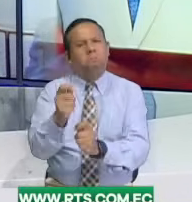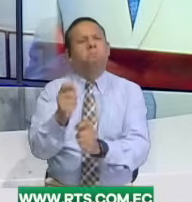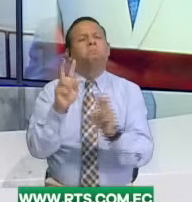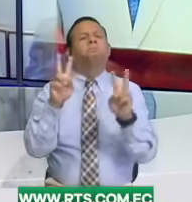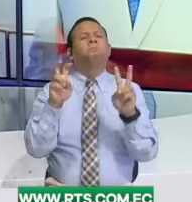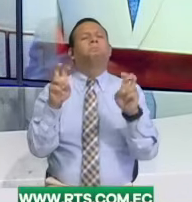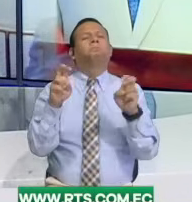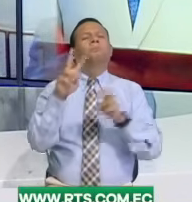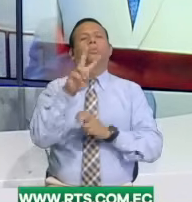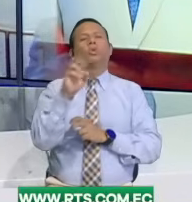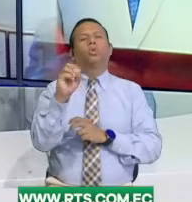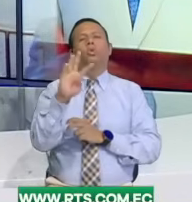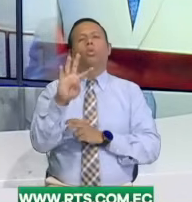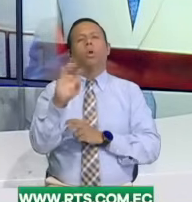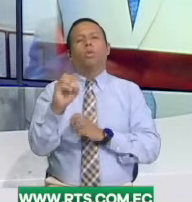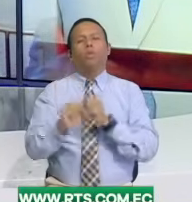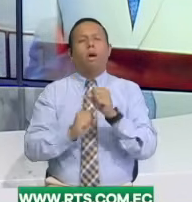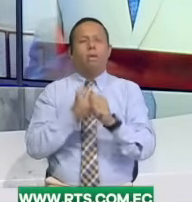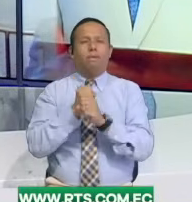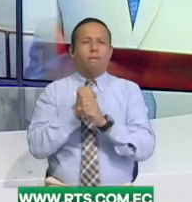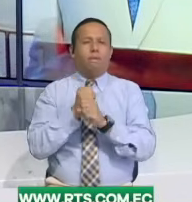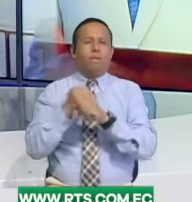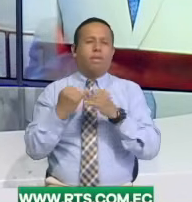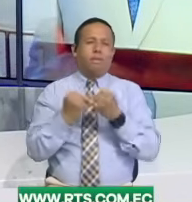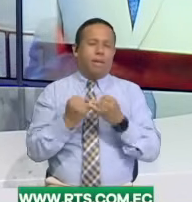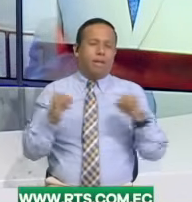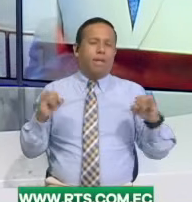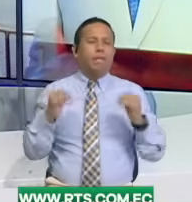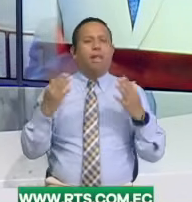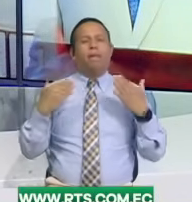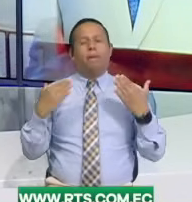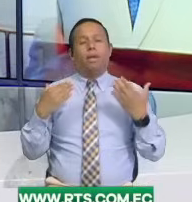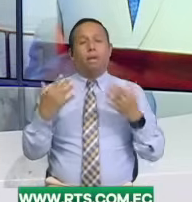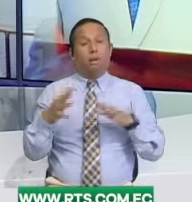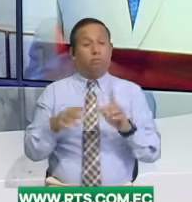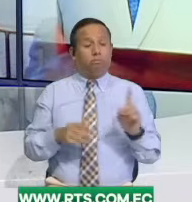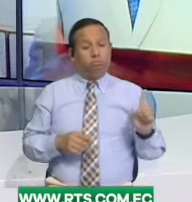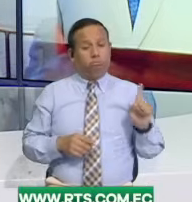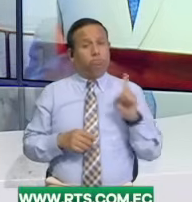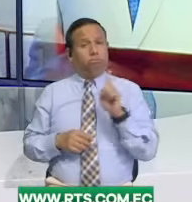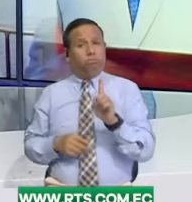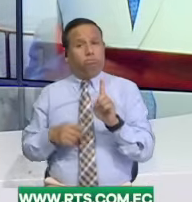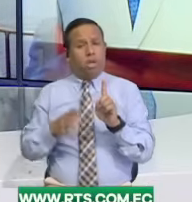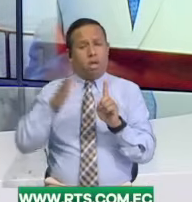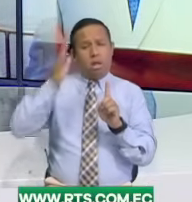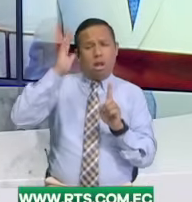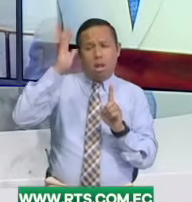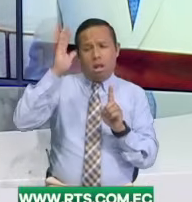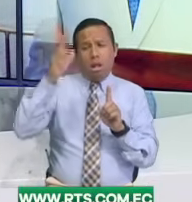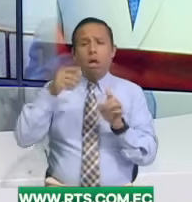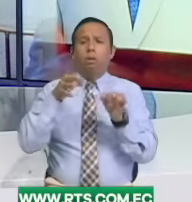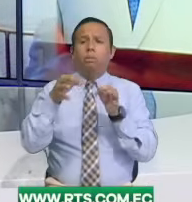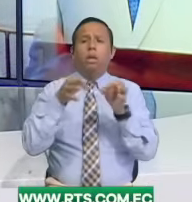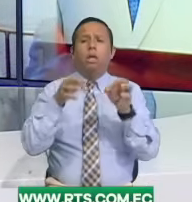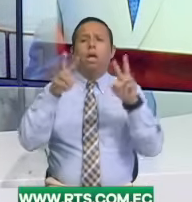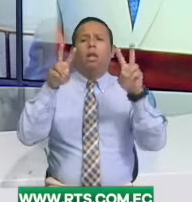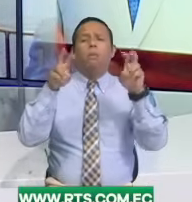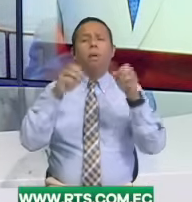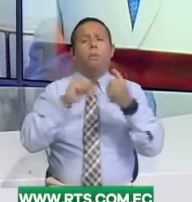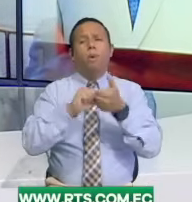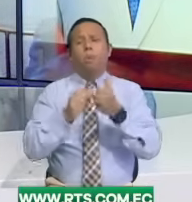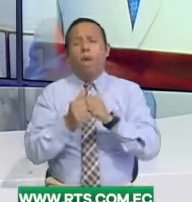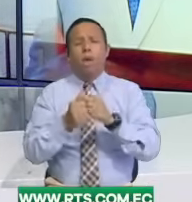independencia de Guayaquil del gobierno nacional. Durante su intervención se refirió a la crisis energética. El